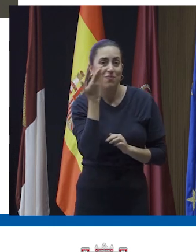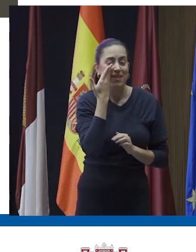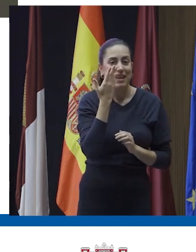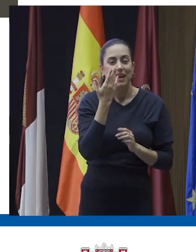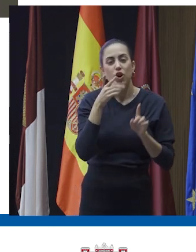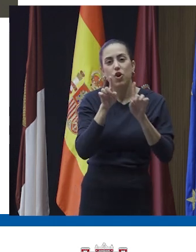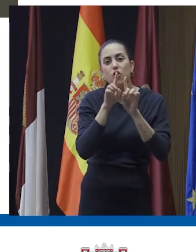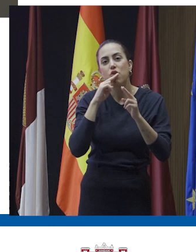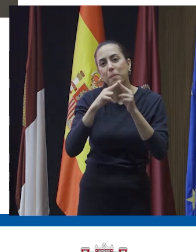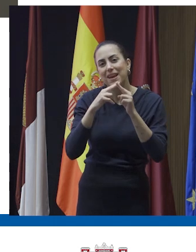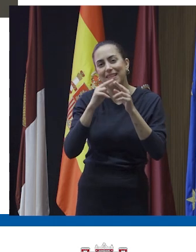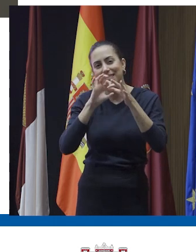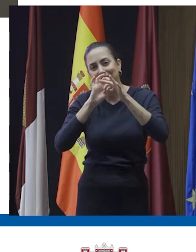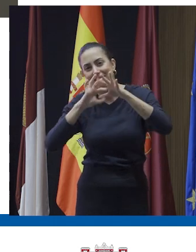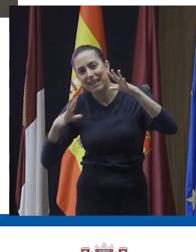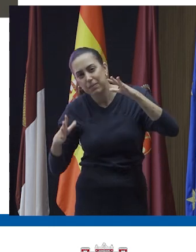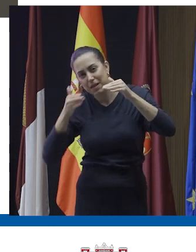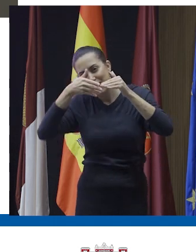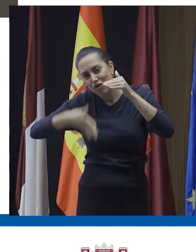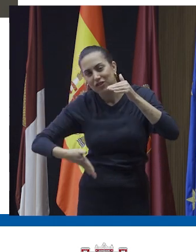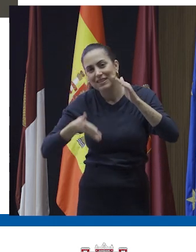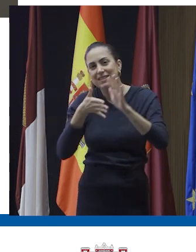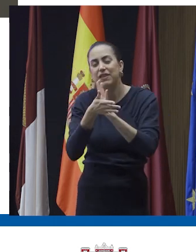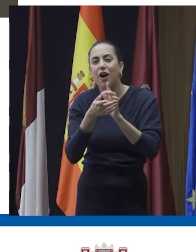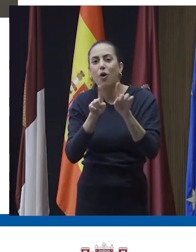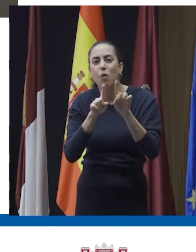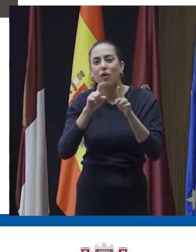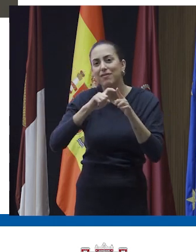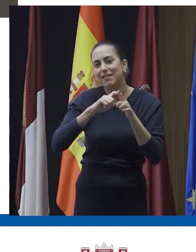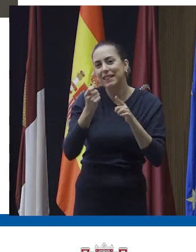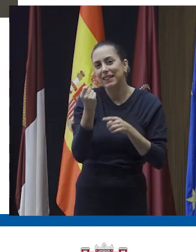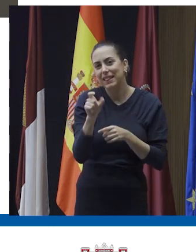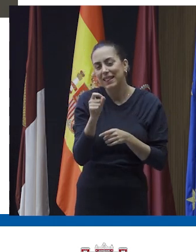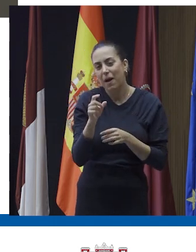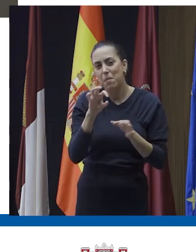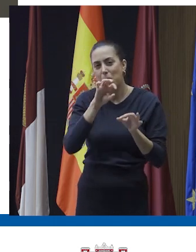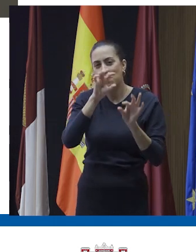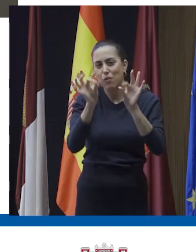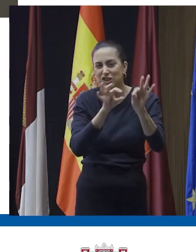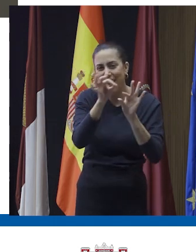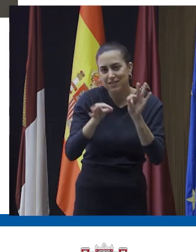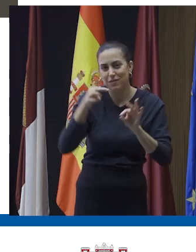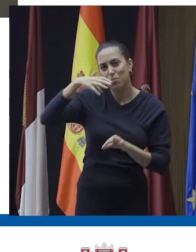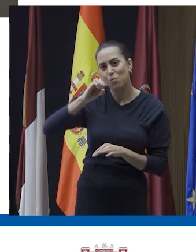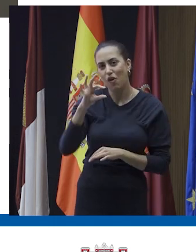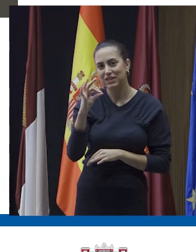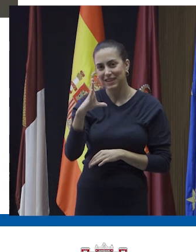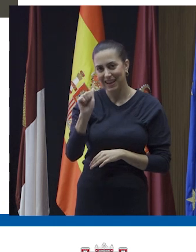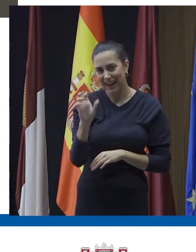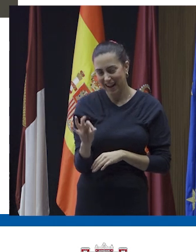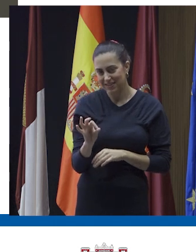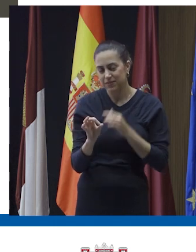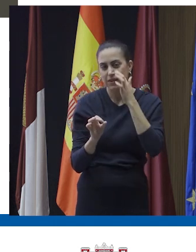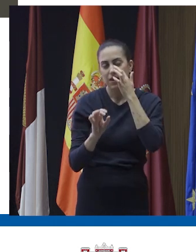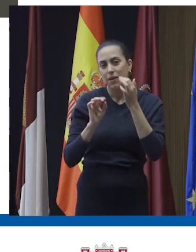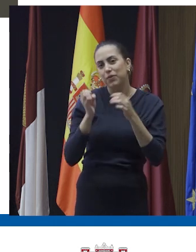vitrio, que son las típicas moscas de las que podríamos hablar en otra conferencia. Pero bueno,